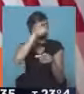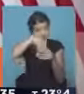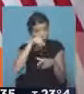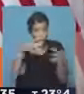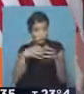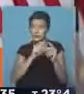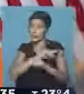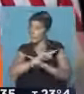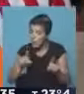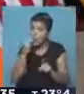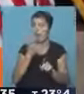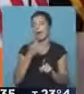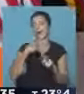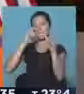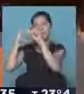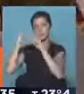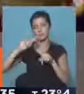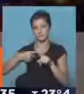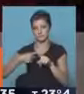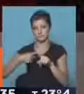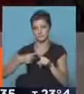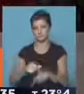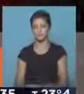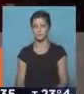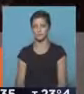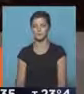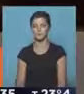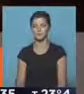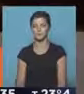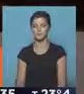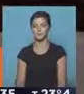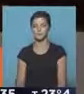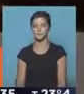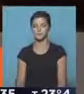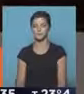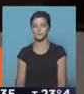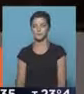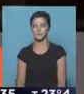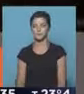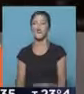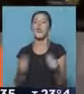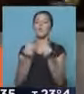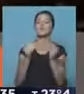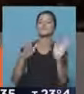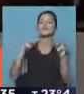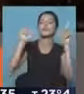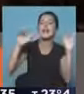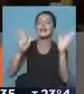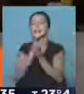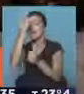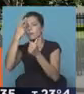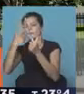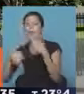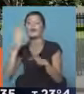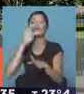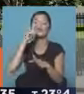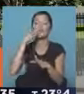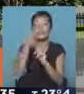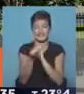integrantes del círculo personal de trump y los principales medios estadounidenses reportan que la transición